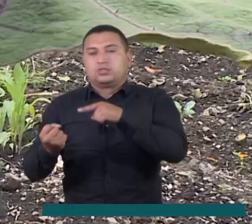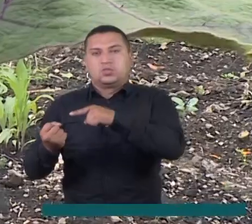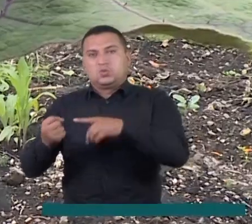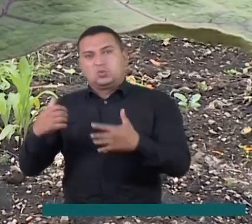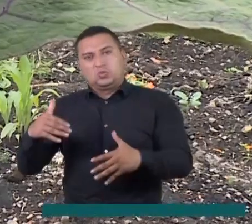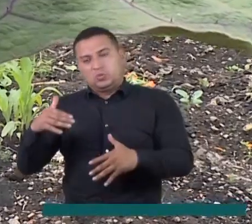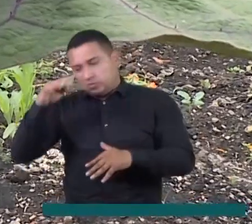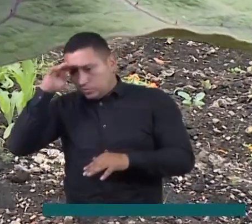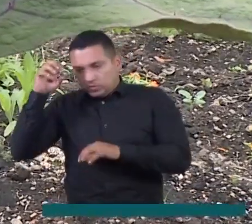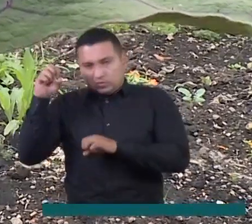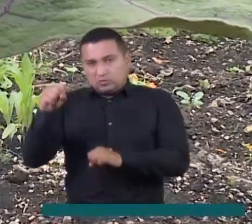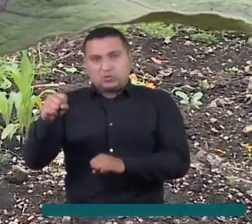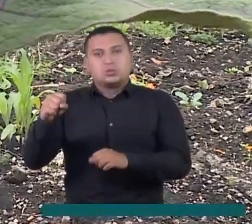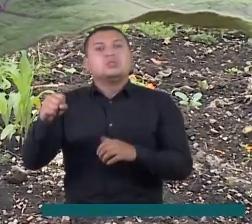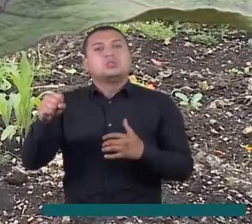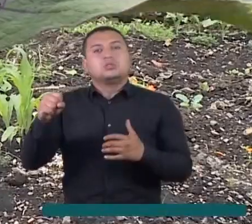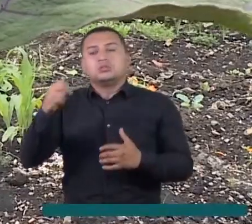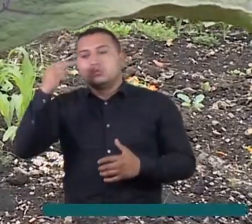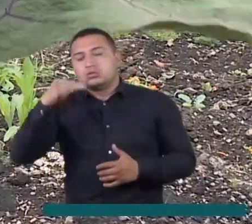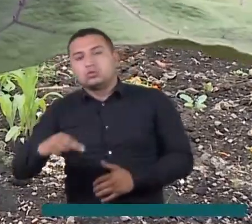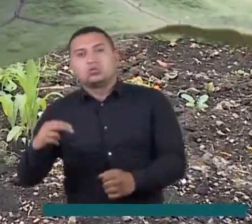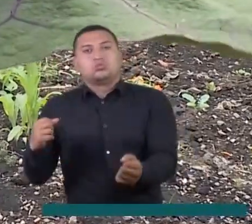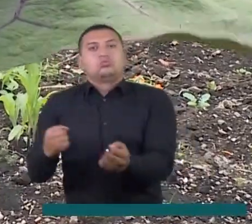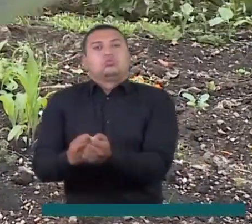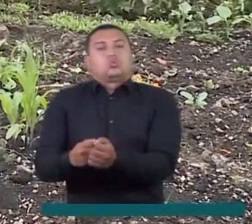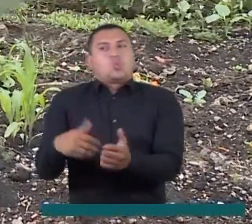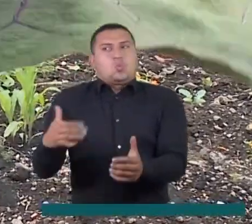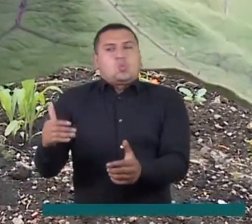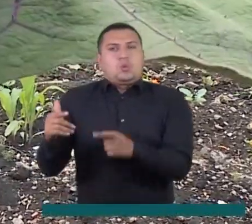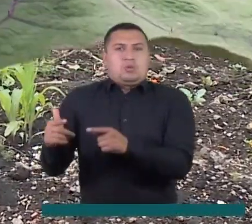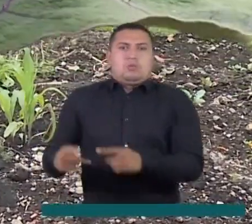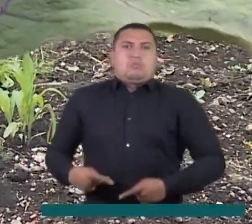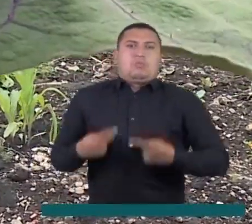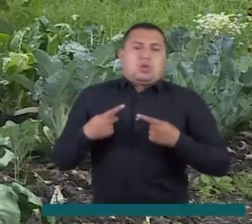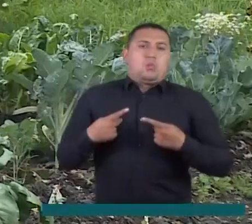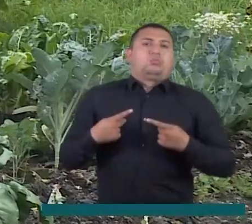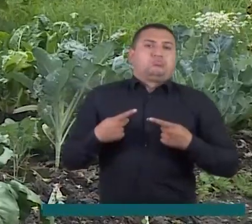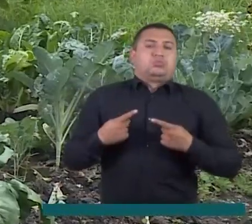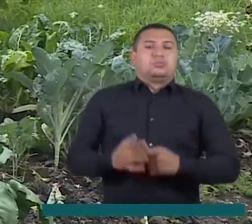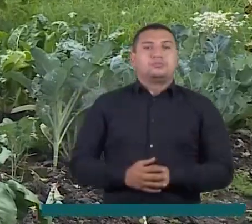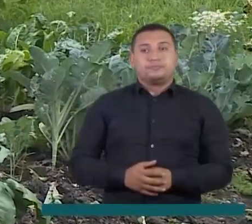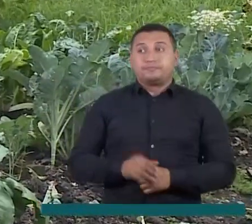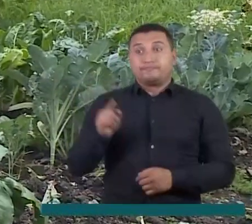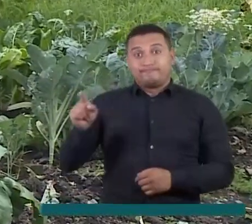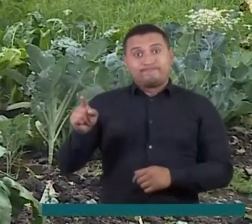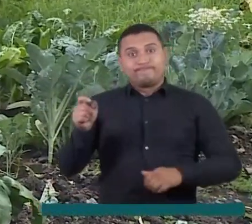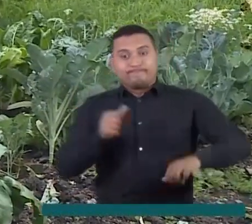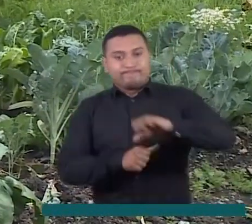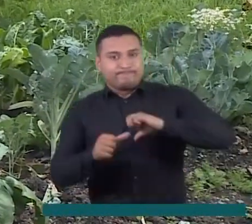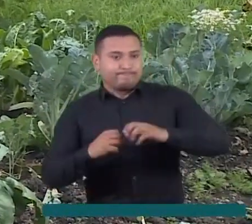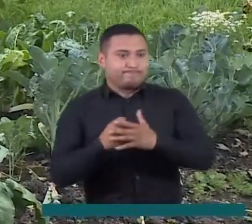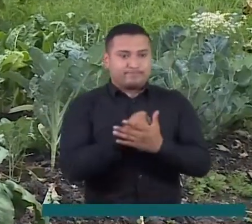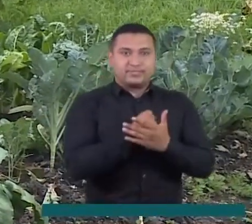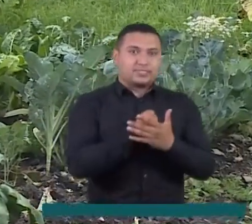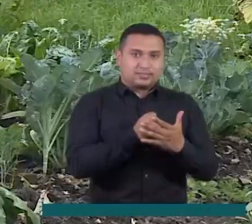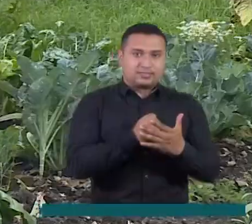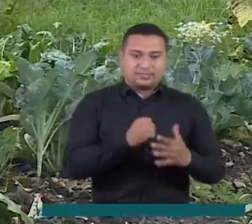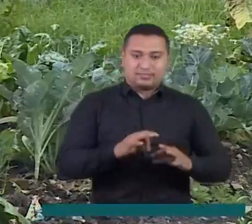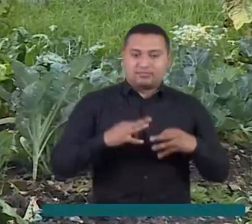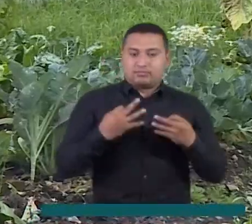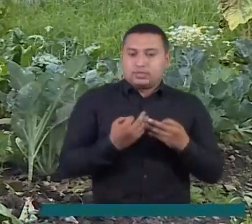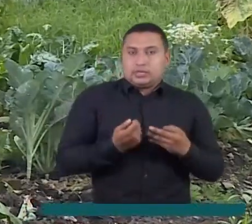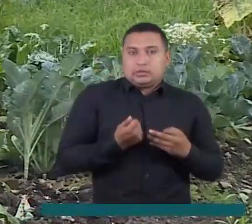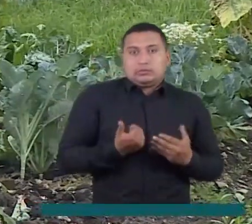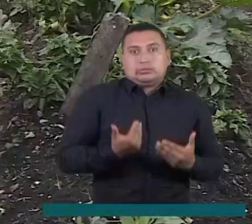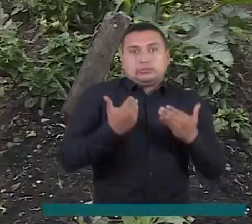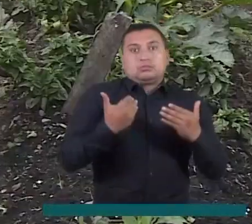adelante. Con ese trabajo no solo generan el sustento de sus familias, también enseñan a sus hijos la responsabilidad y el cuidado